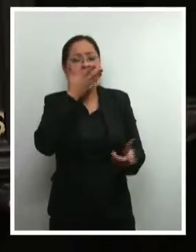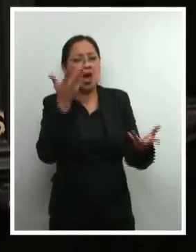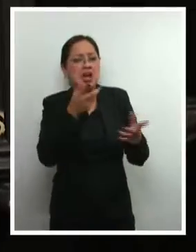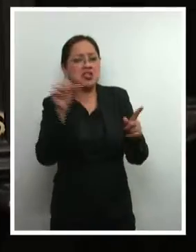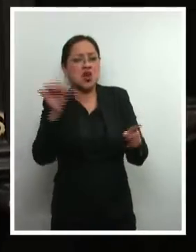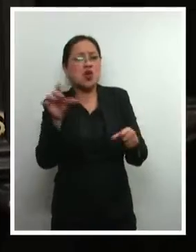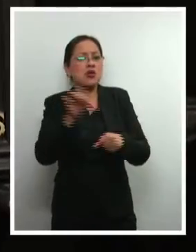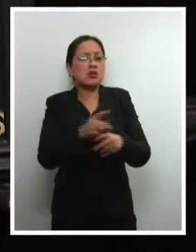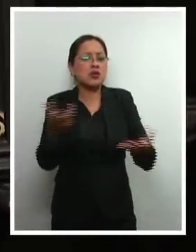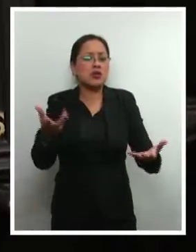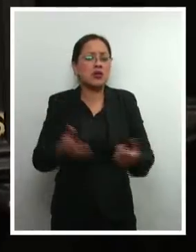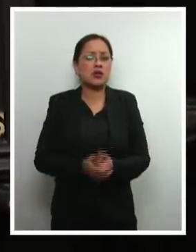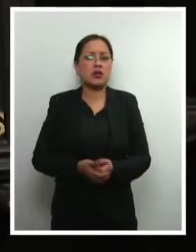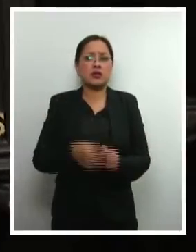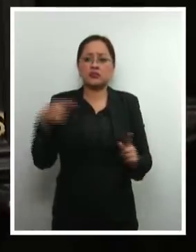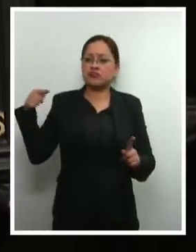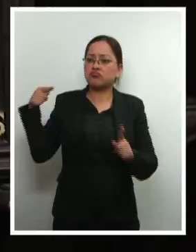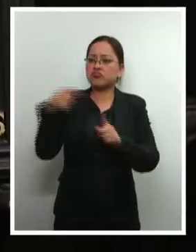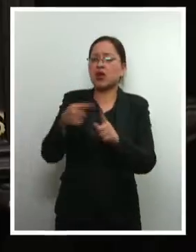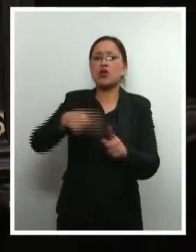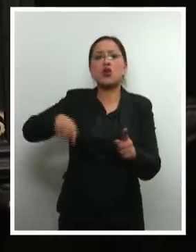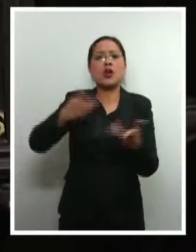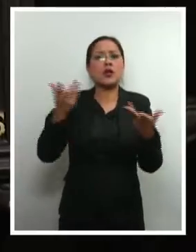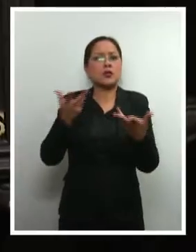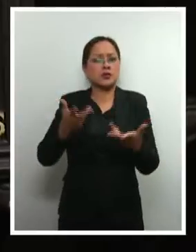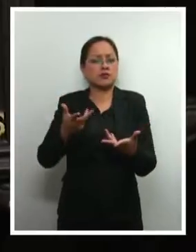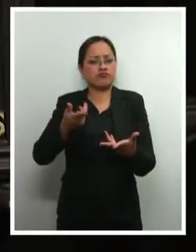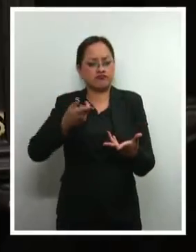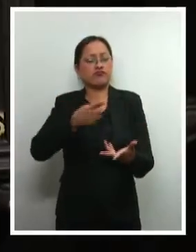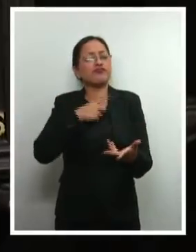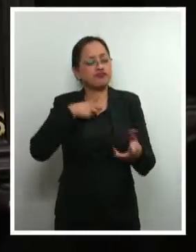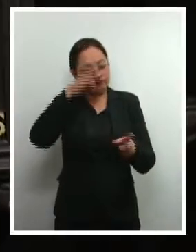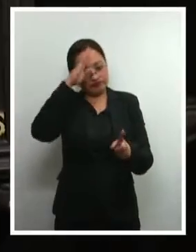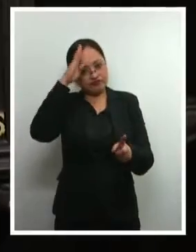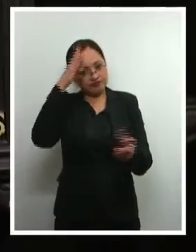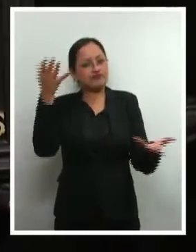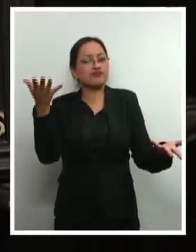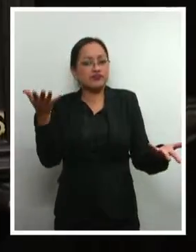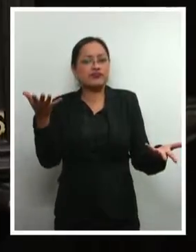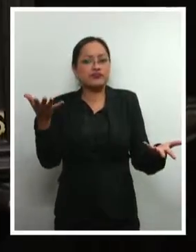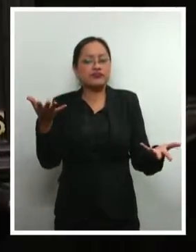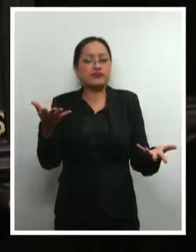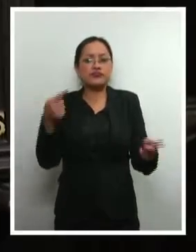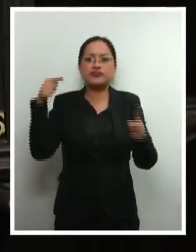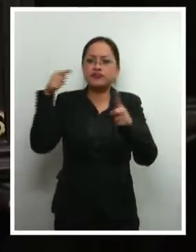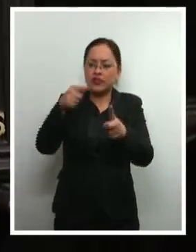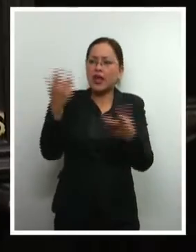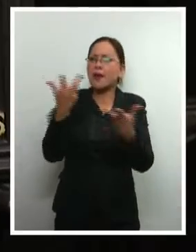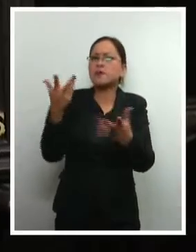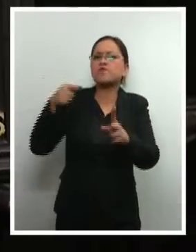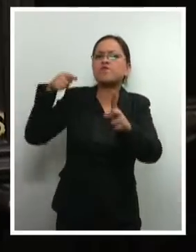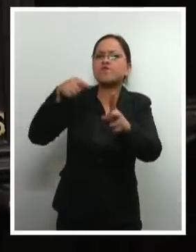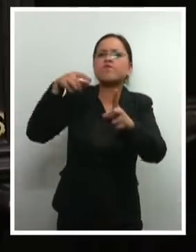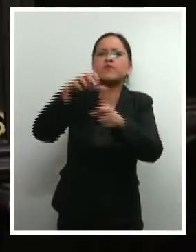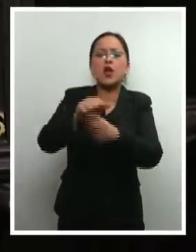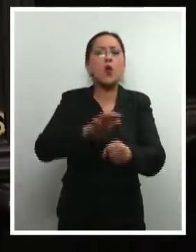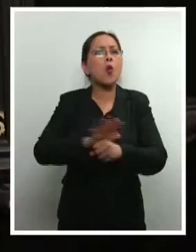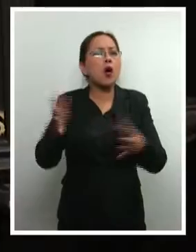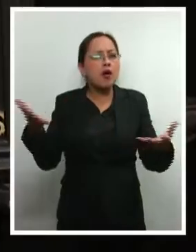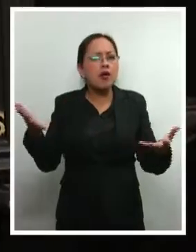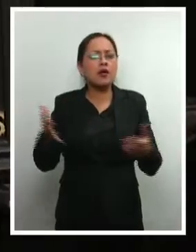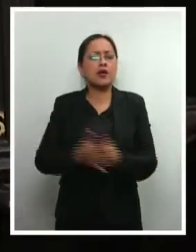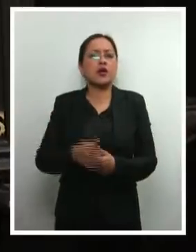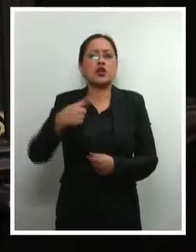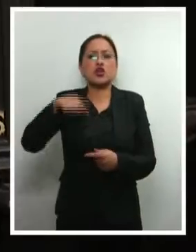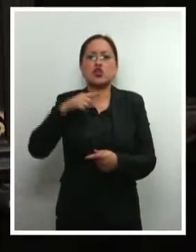dónde vamos por ese camino? Pensémoslo. ¿A dónde vamos por ese camino? Si ya teníamos